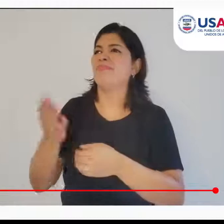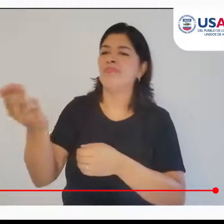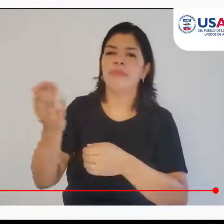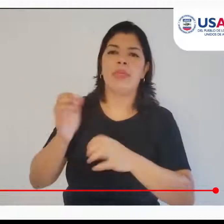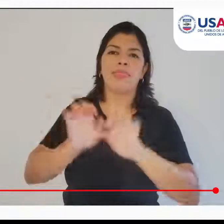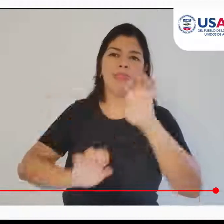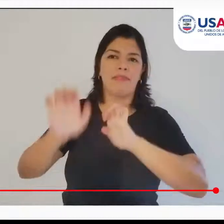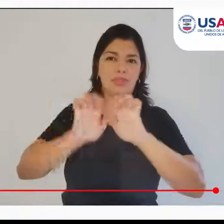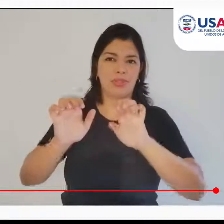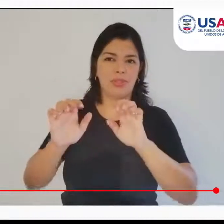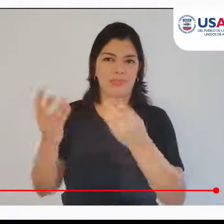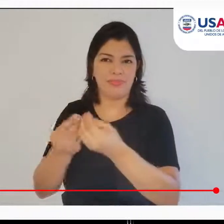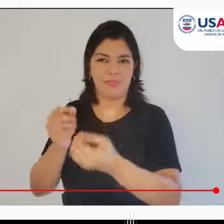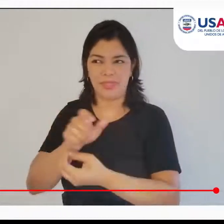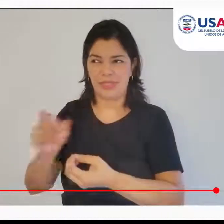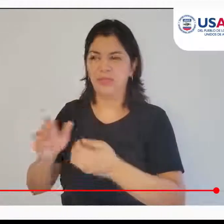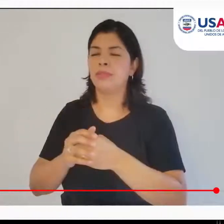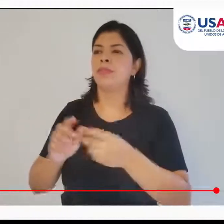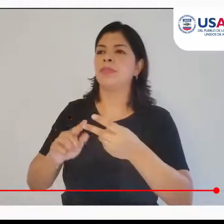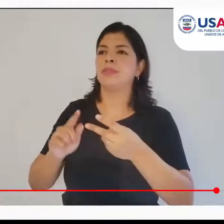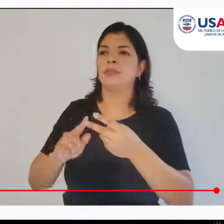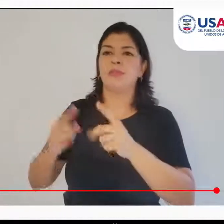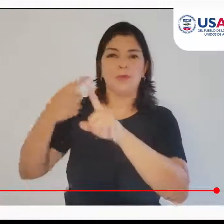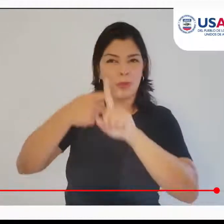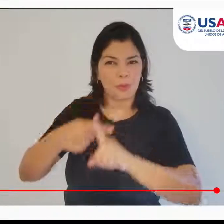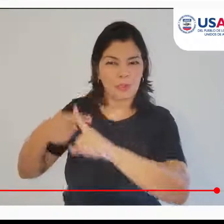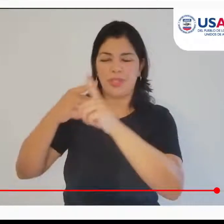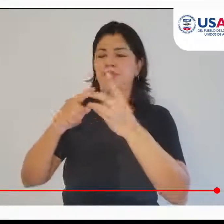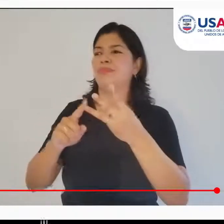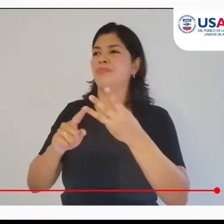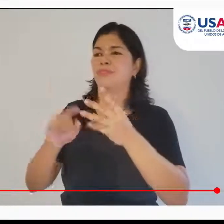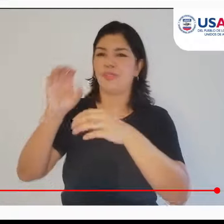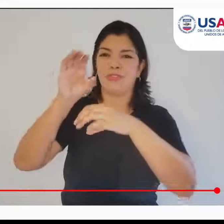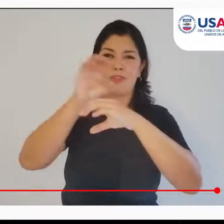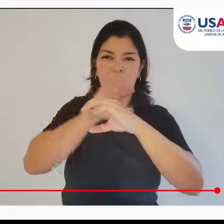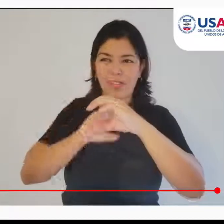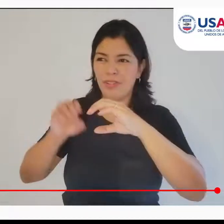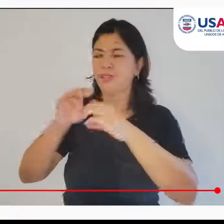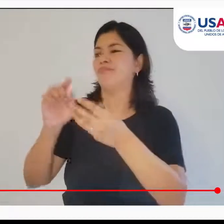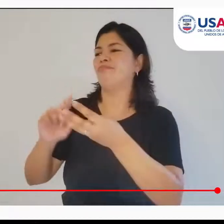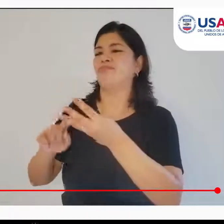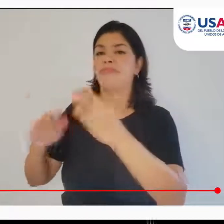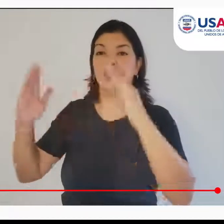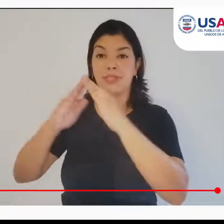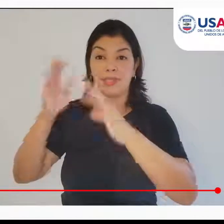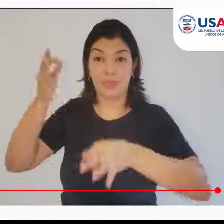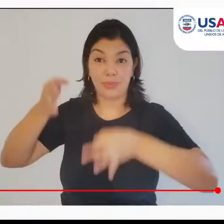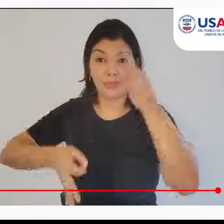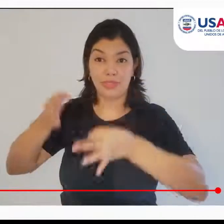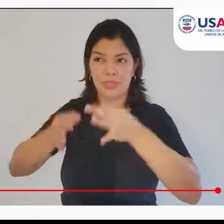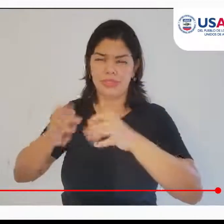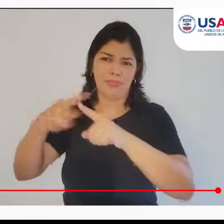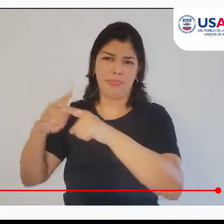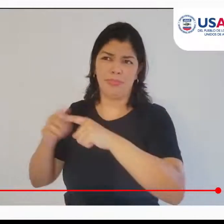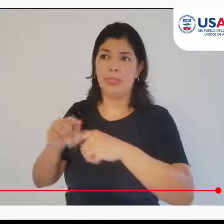Defensoría del Pueblo, Procuraduría, Contraloría, Casa de Justicia, etc. Con todas esas entidades